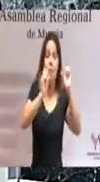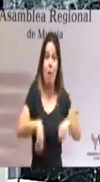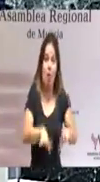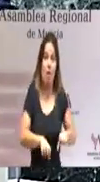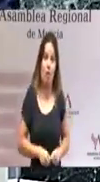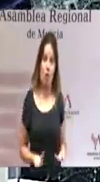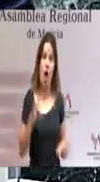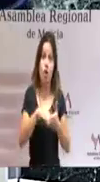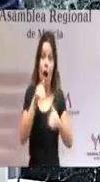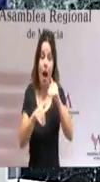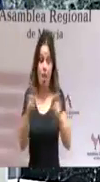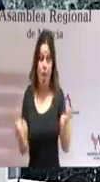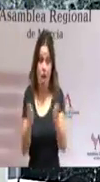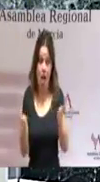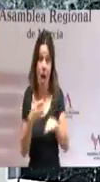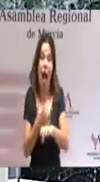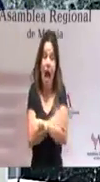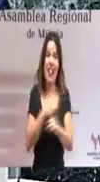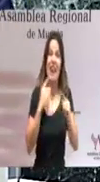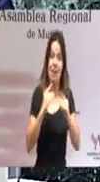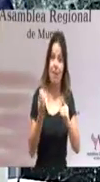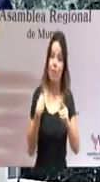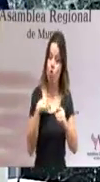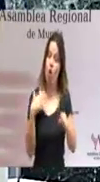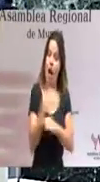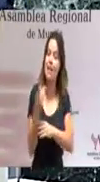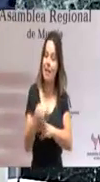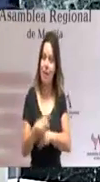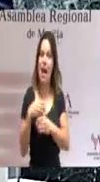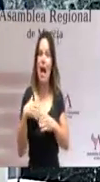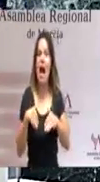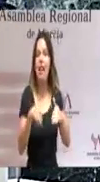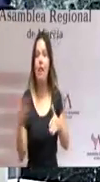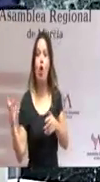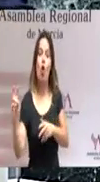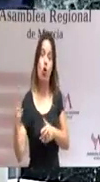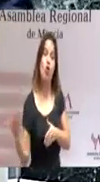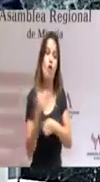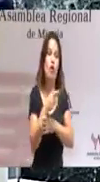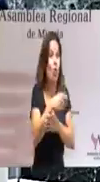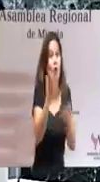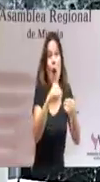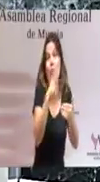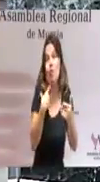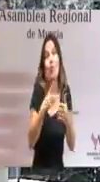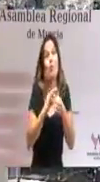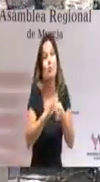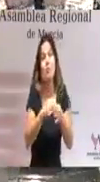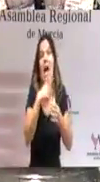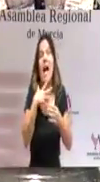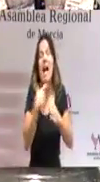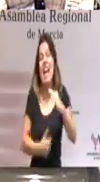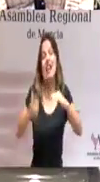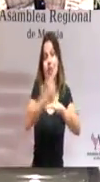debate previo a la campaña electoral al que yo concurrí con otros candidatos, pues usted no estuvo porque usted no tenía buena relación con el rector y con